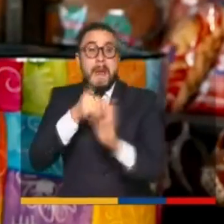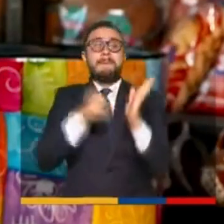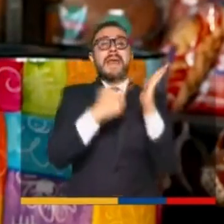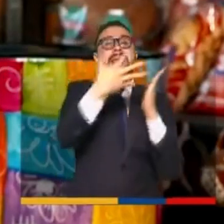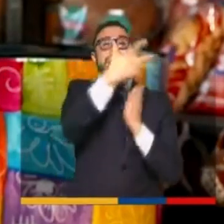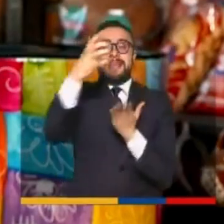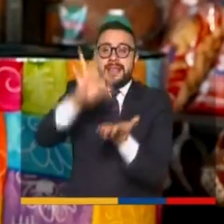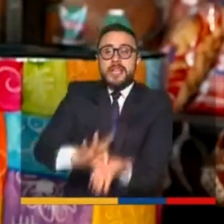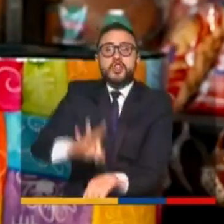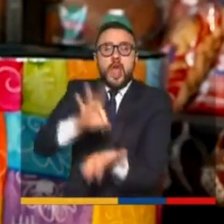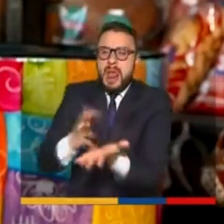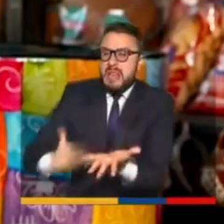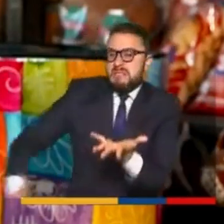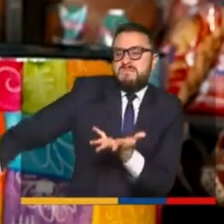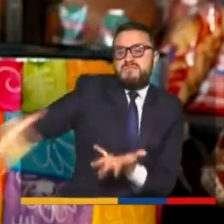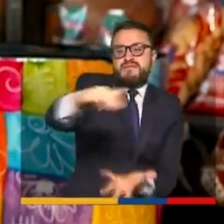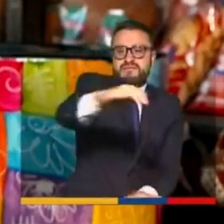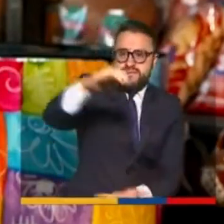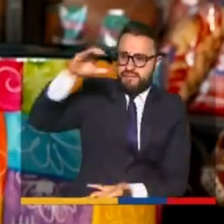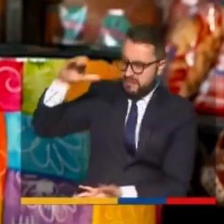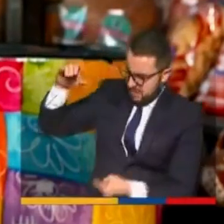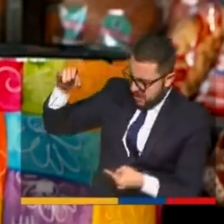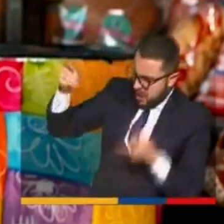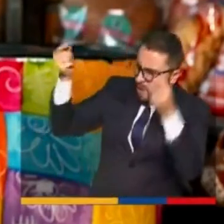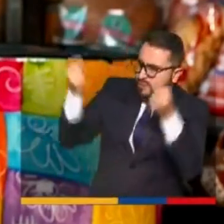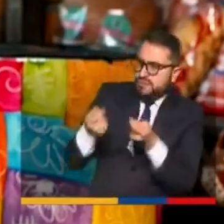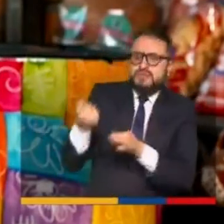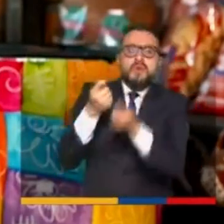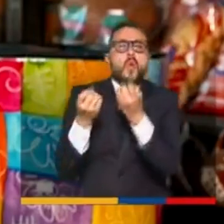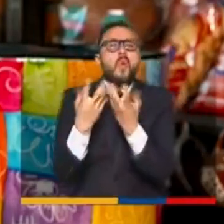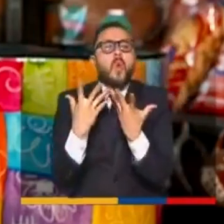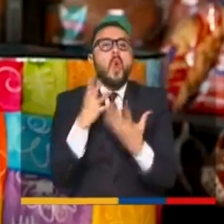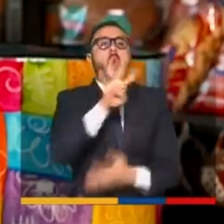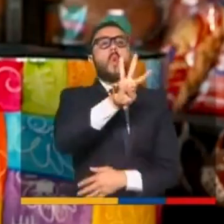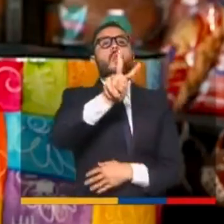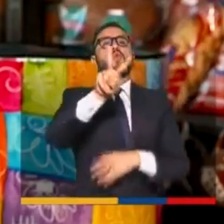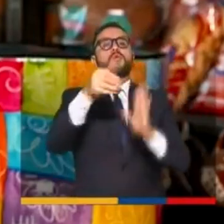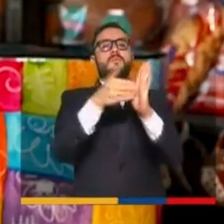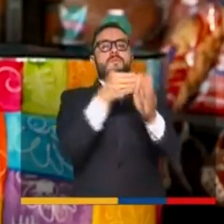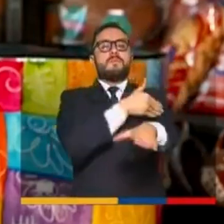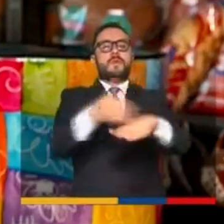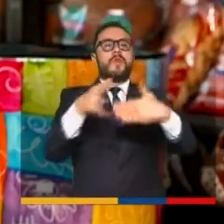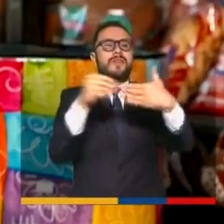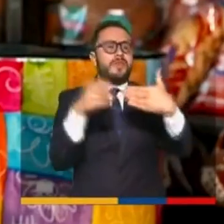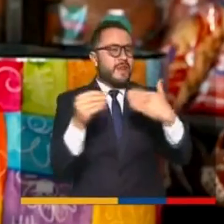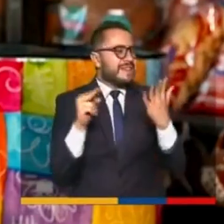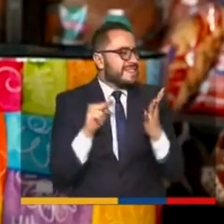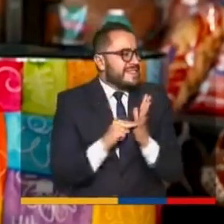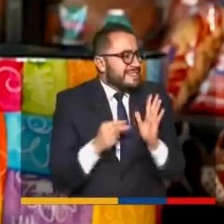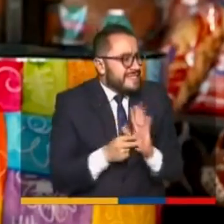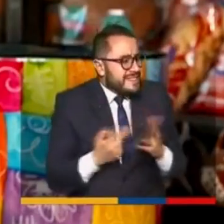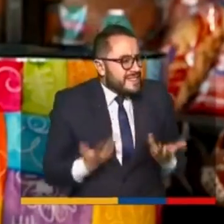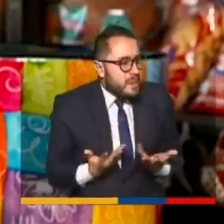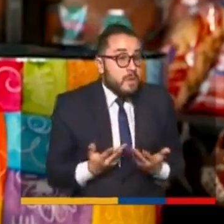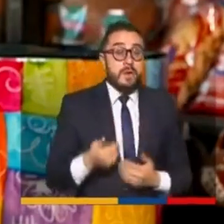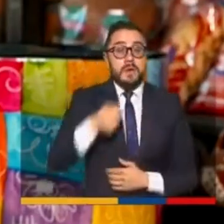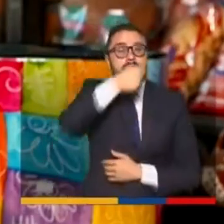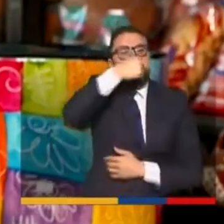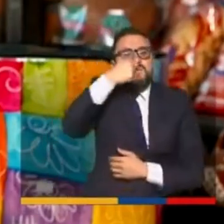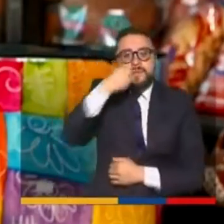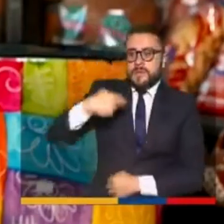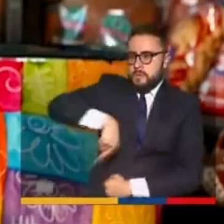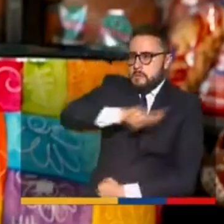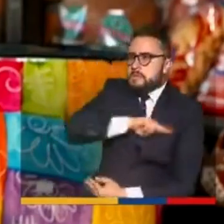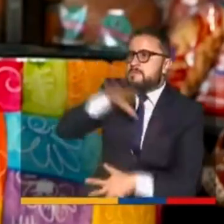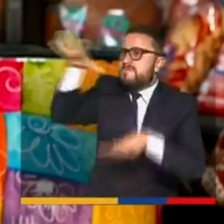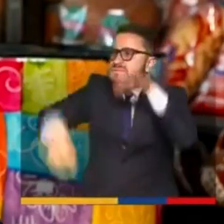mercado de 42.000 millones de dólares. Es decir, la cocaína que hemos